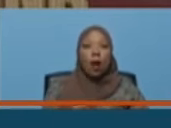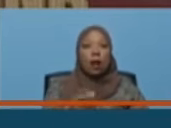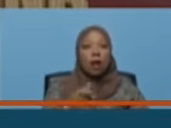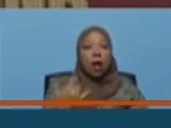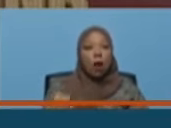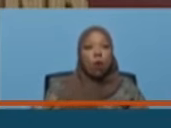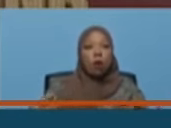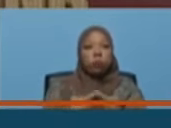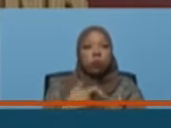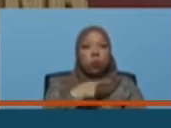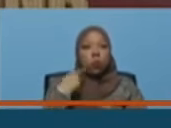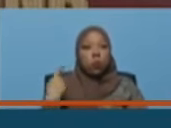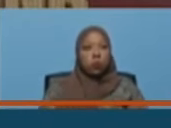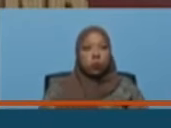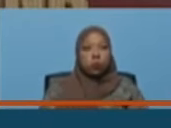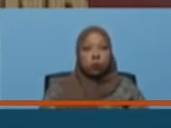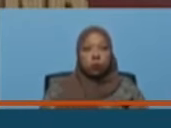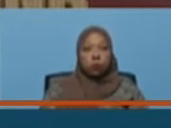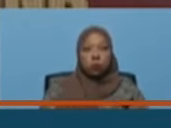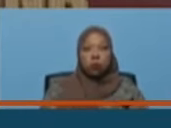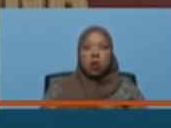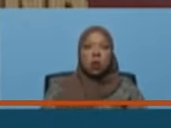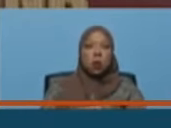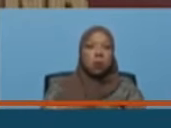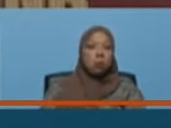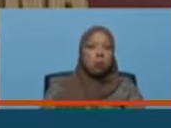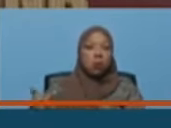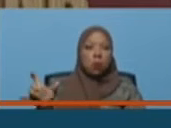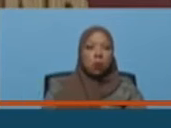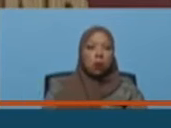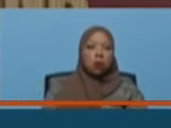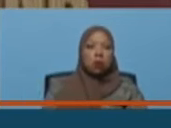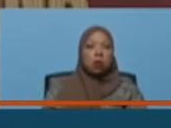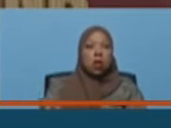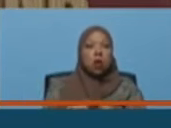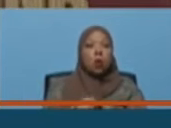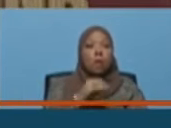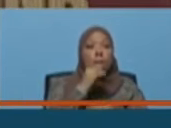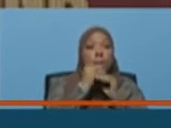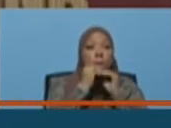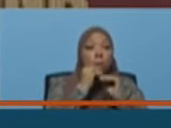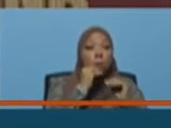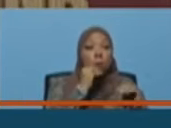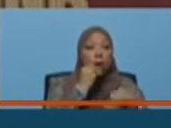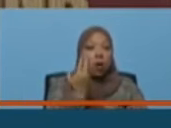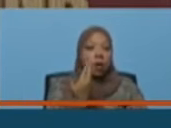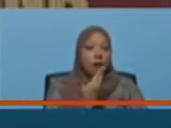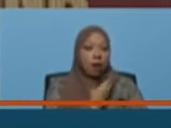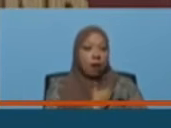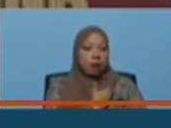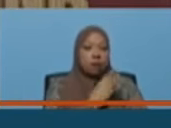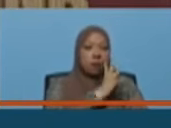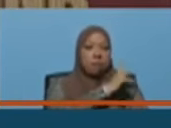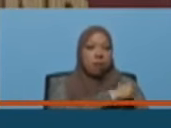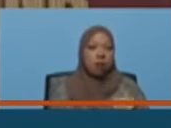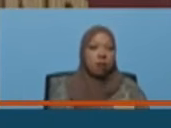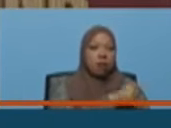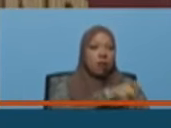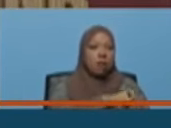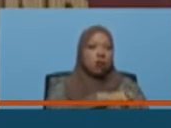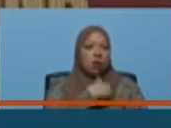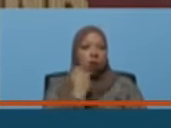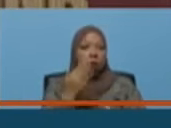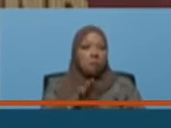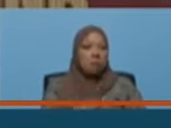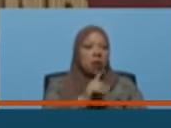ahora se lava las manos que ca ante la masacre de gas y el genocidio que reconoció a guaidó